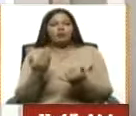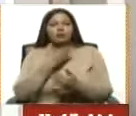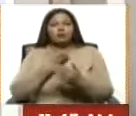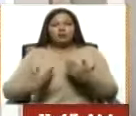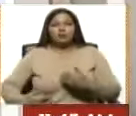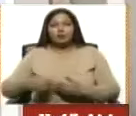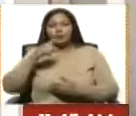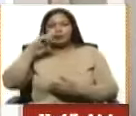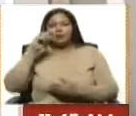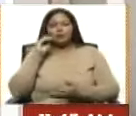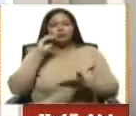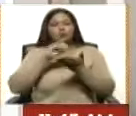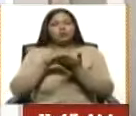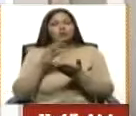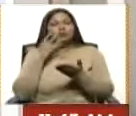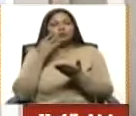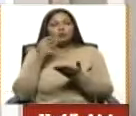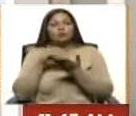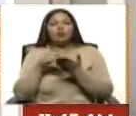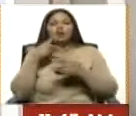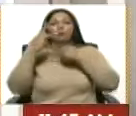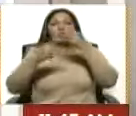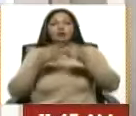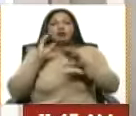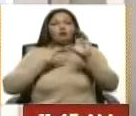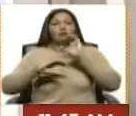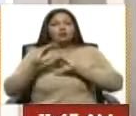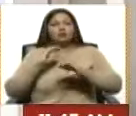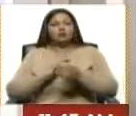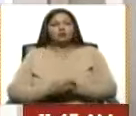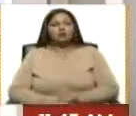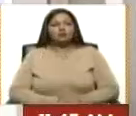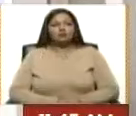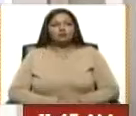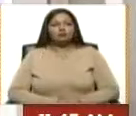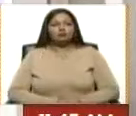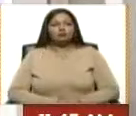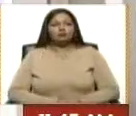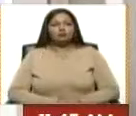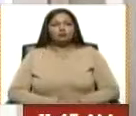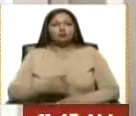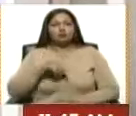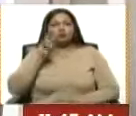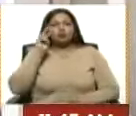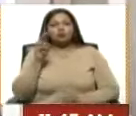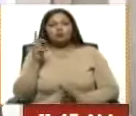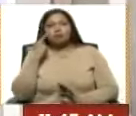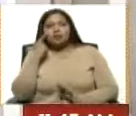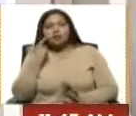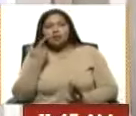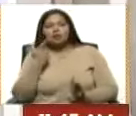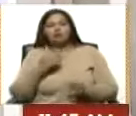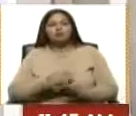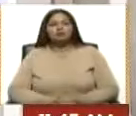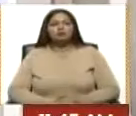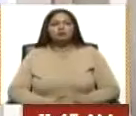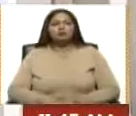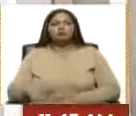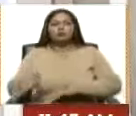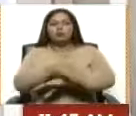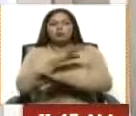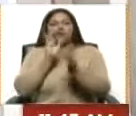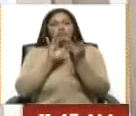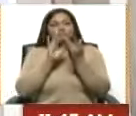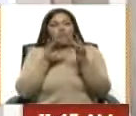se plantea o plantea su política comunicacional. Lo vemos él tomando el ejemplo, mira, como tú le dices, calle,